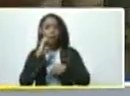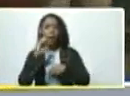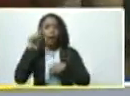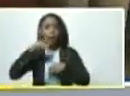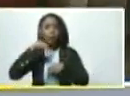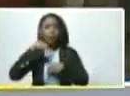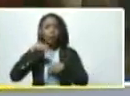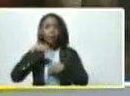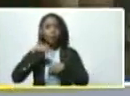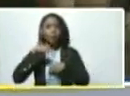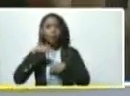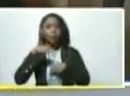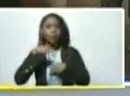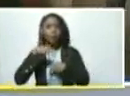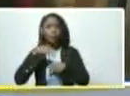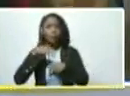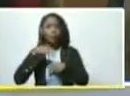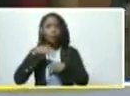aquí en Lídice,